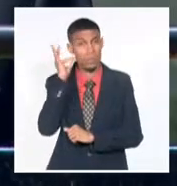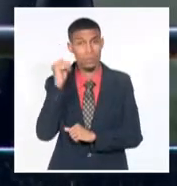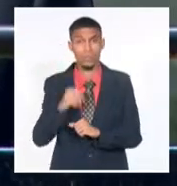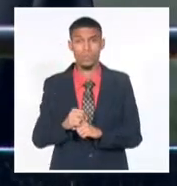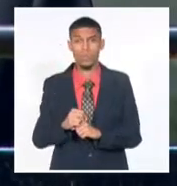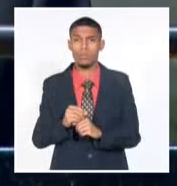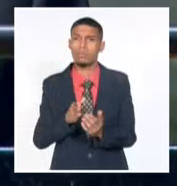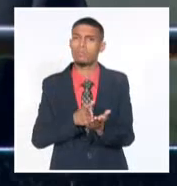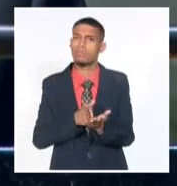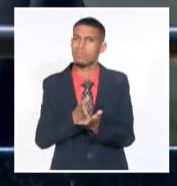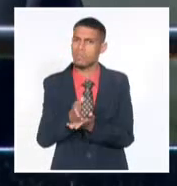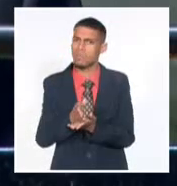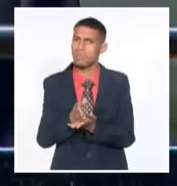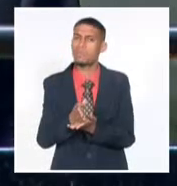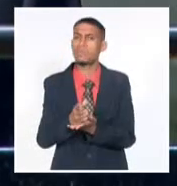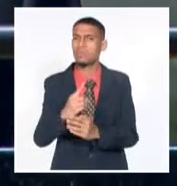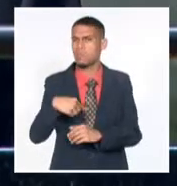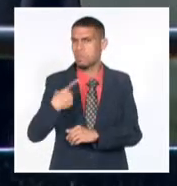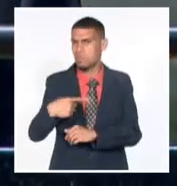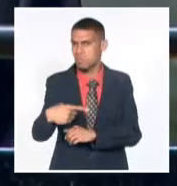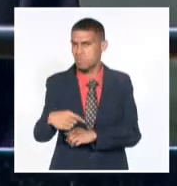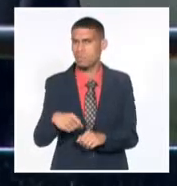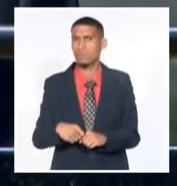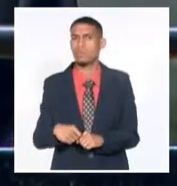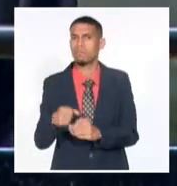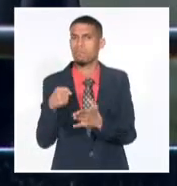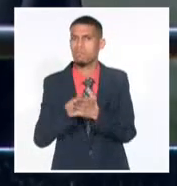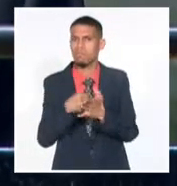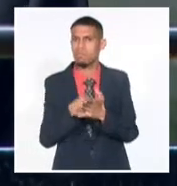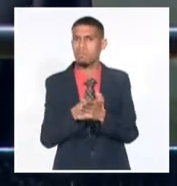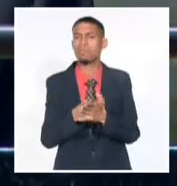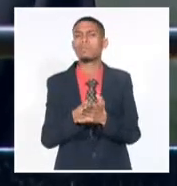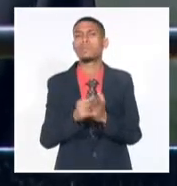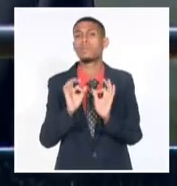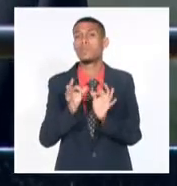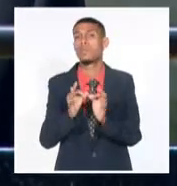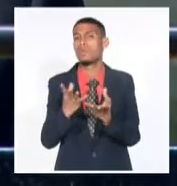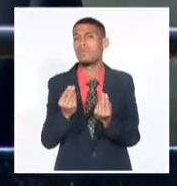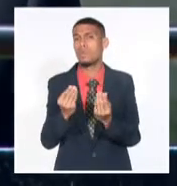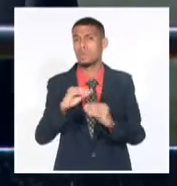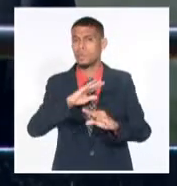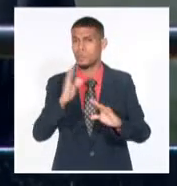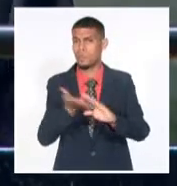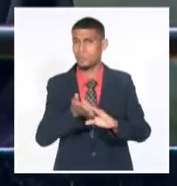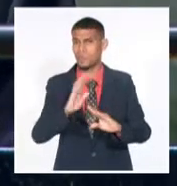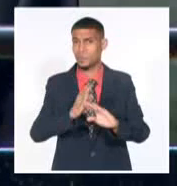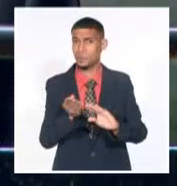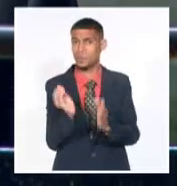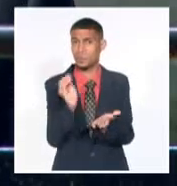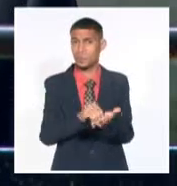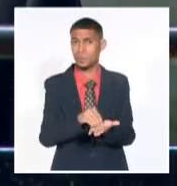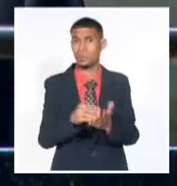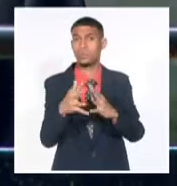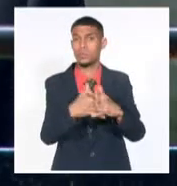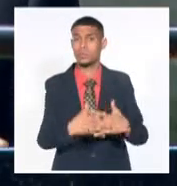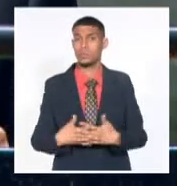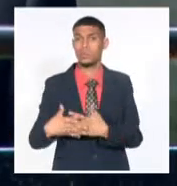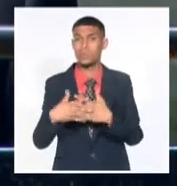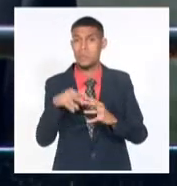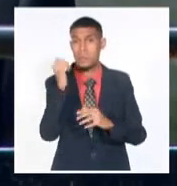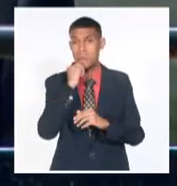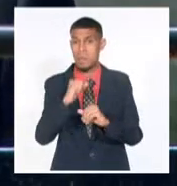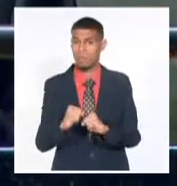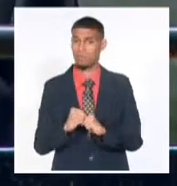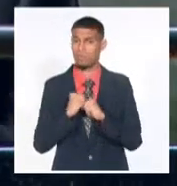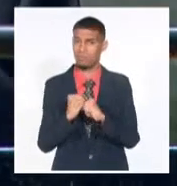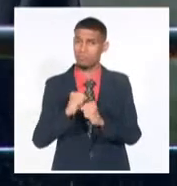crean cada día frente al sistema de medidas coercitivas unilaterales más cruel y